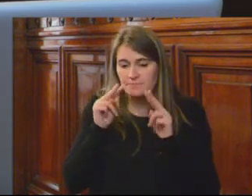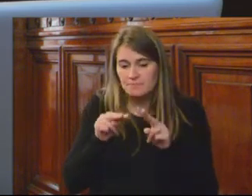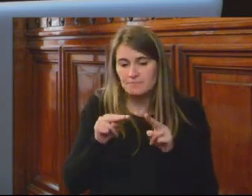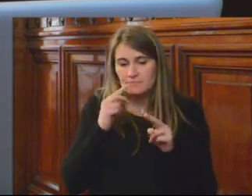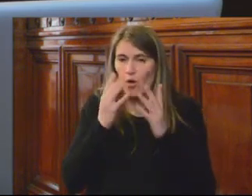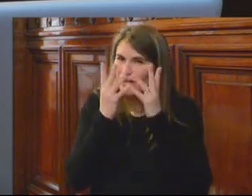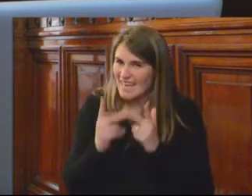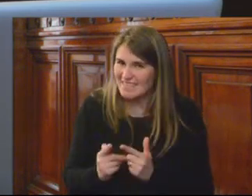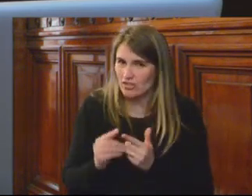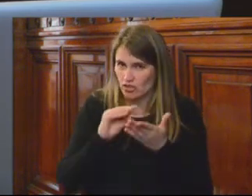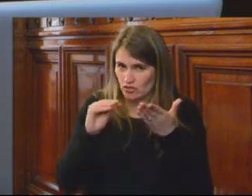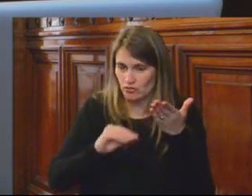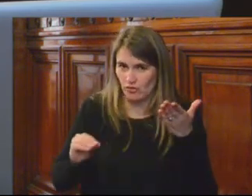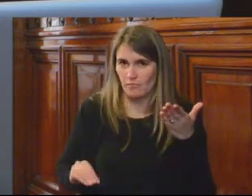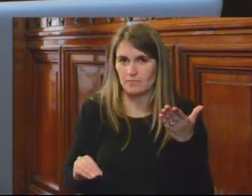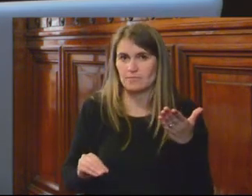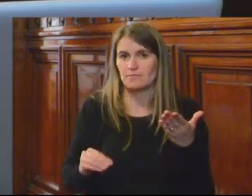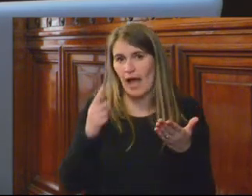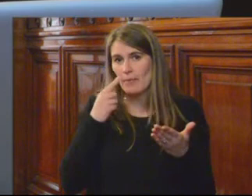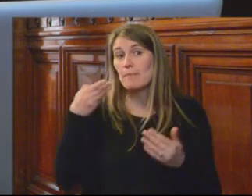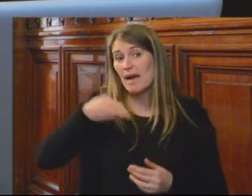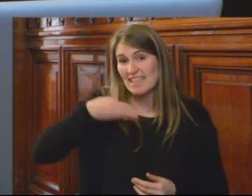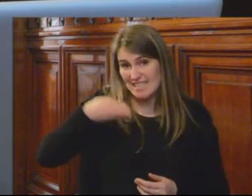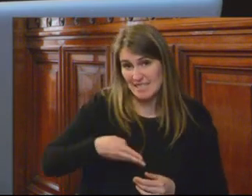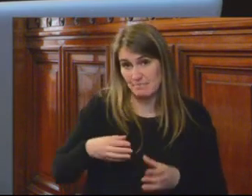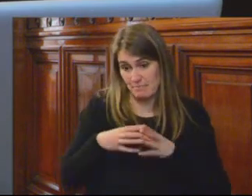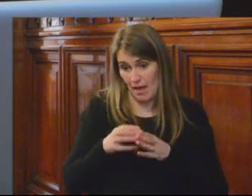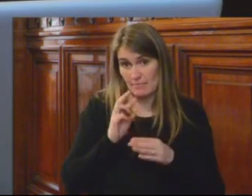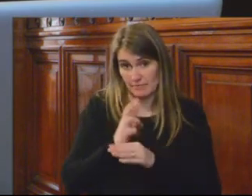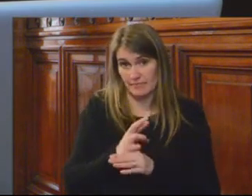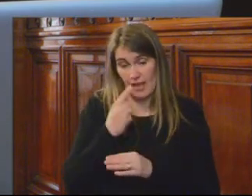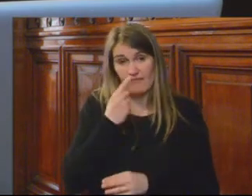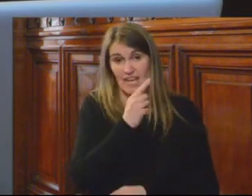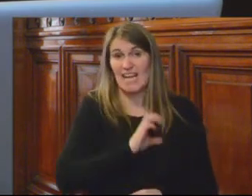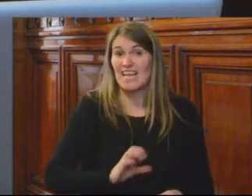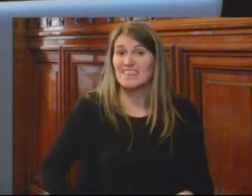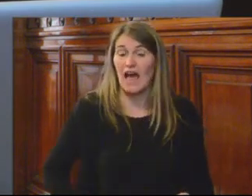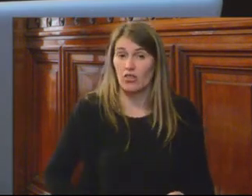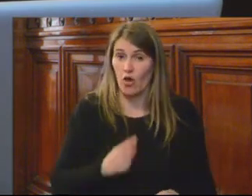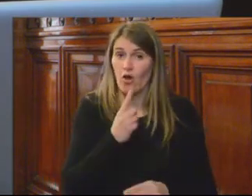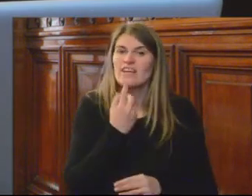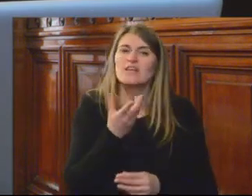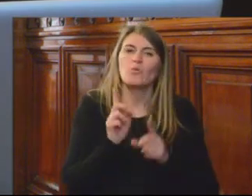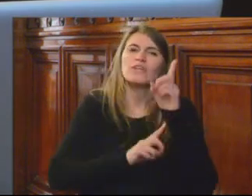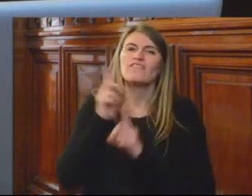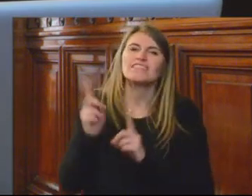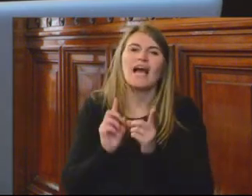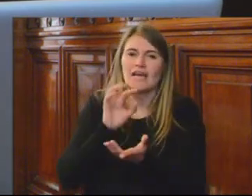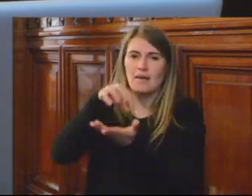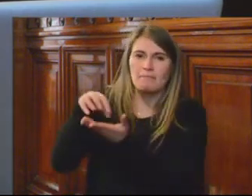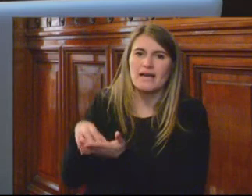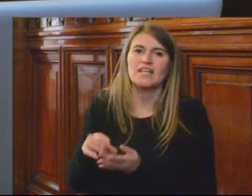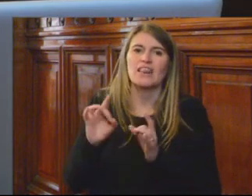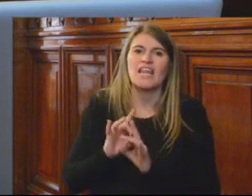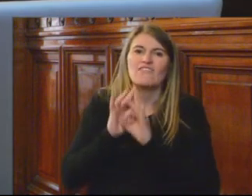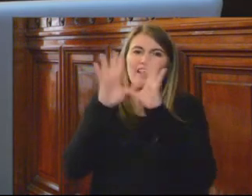los comisionados y pues participen o recomienden al Estado de Venezuela, las universidades son los espacios por naturaleza de libertad.